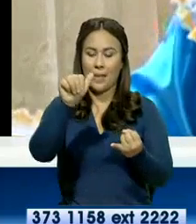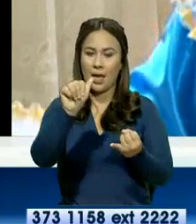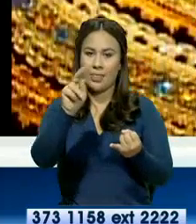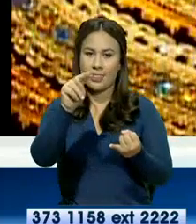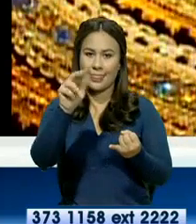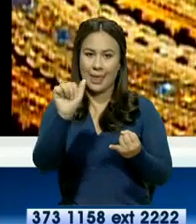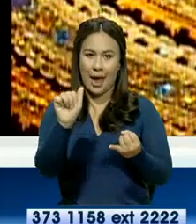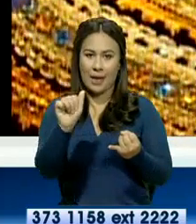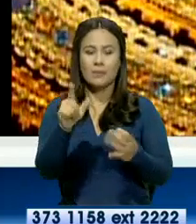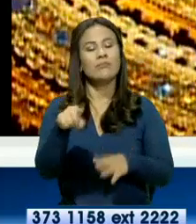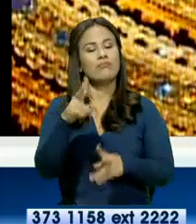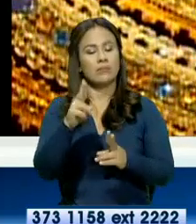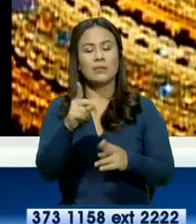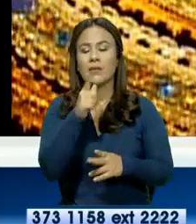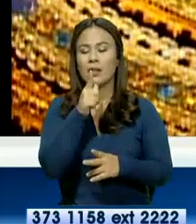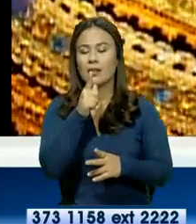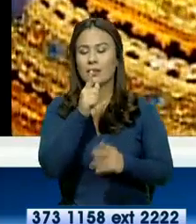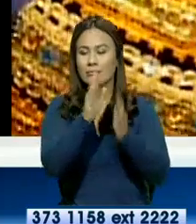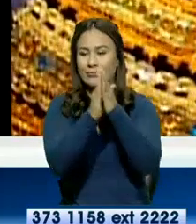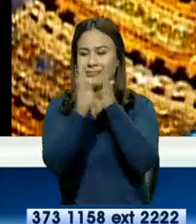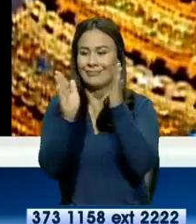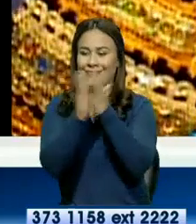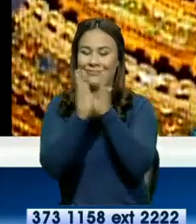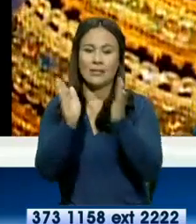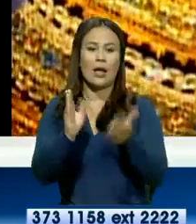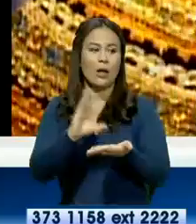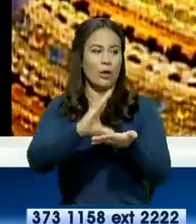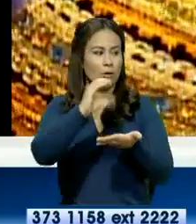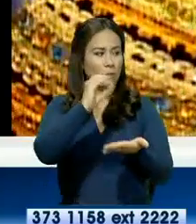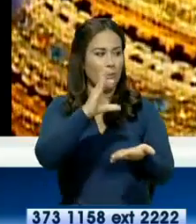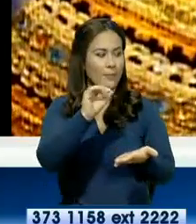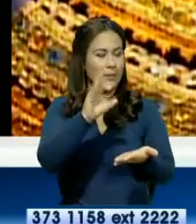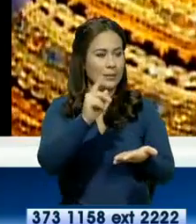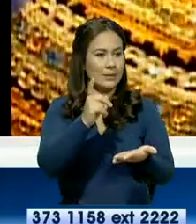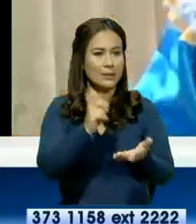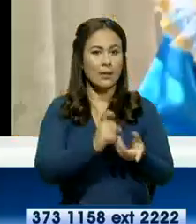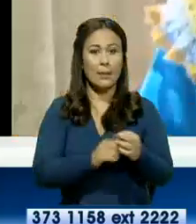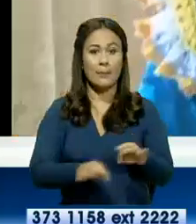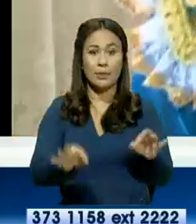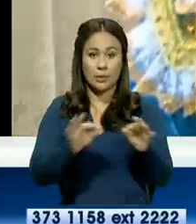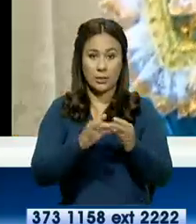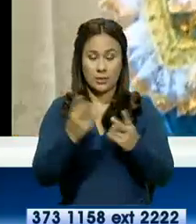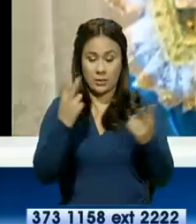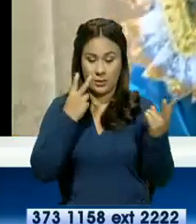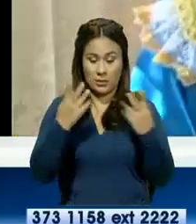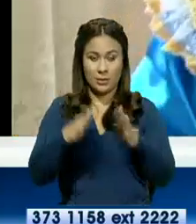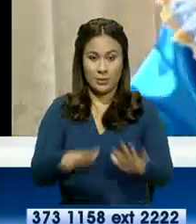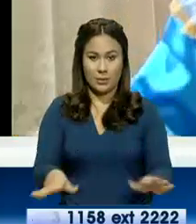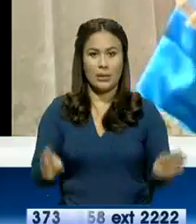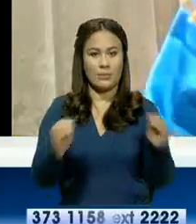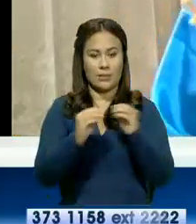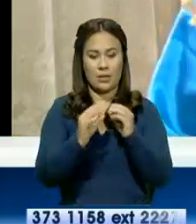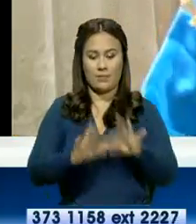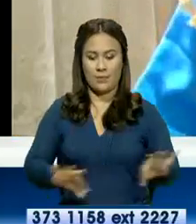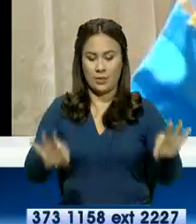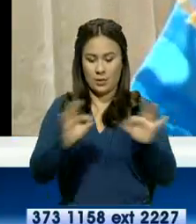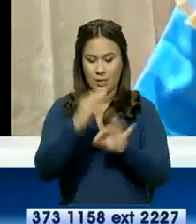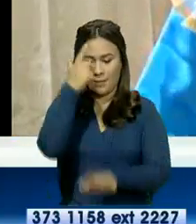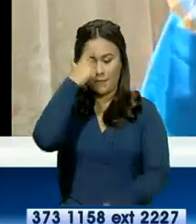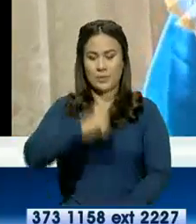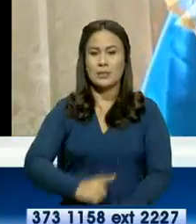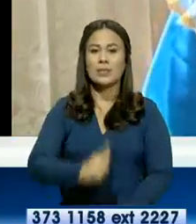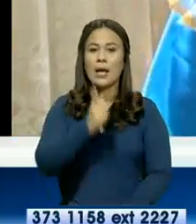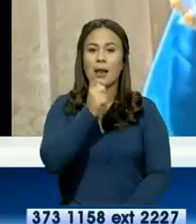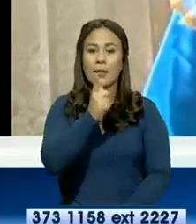zona tropical de la provincia de Cotopaxi. Y lo fundamental del vestido, ¿no? Además de que es un latacungueño